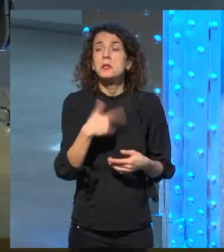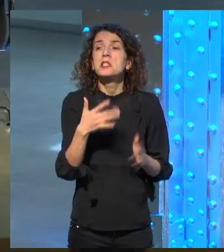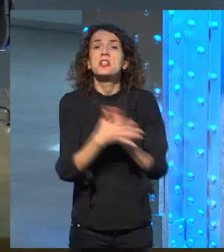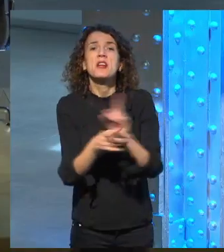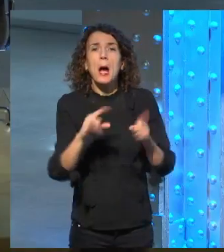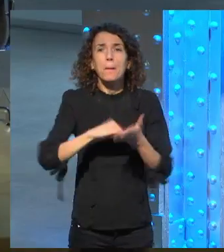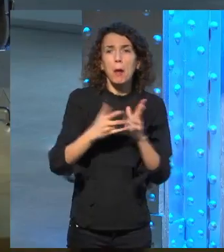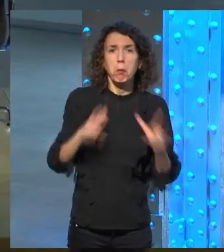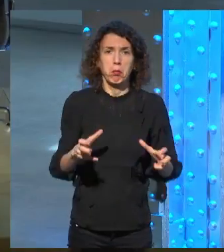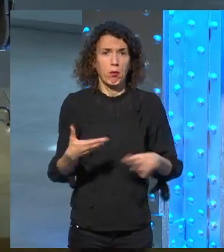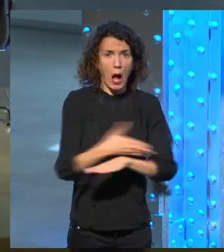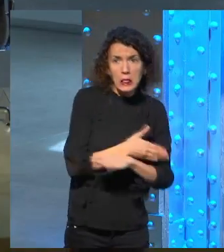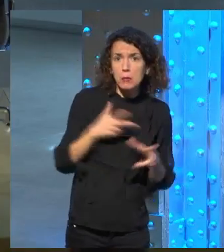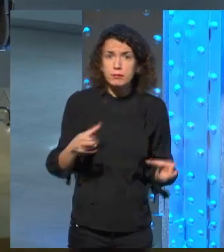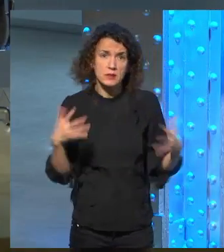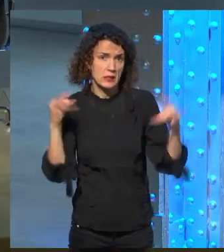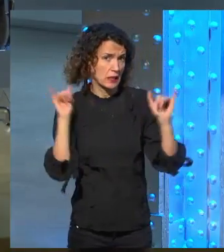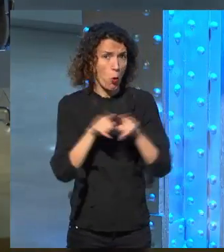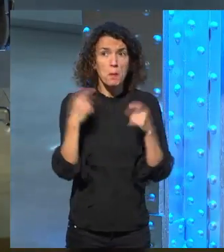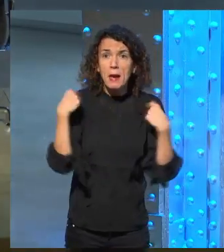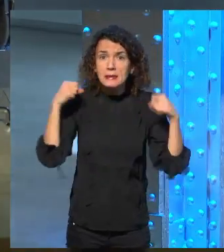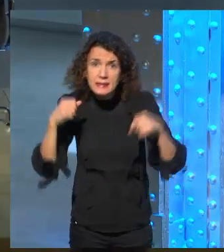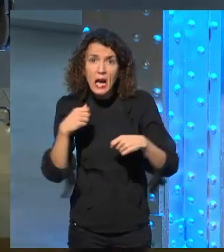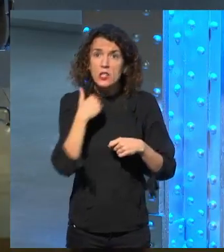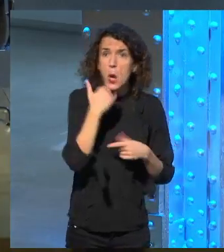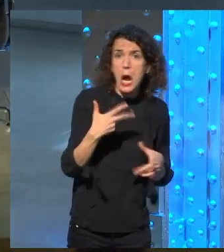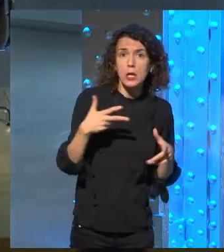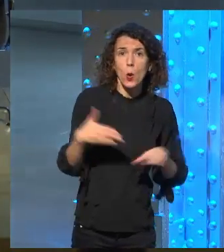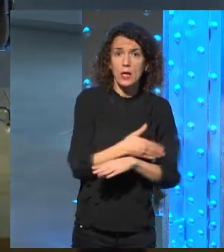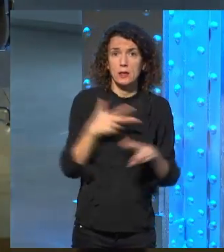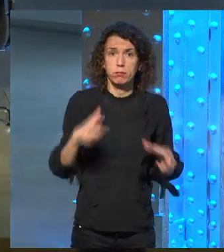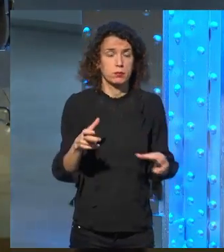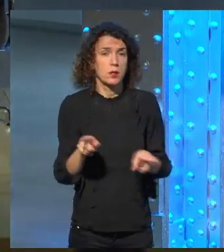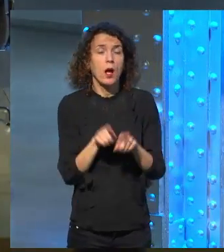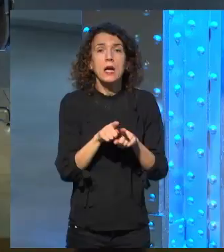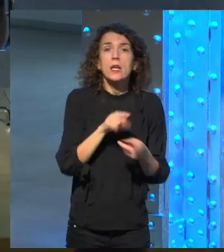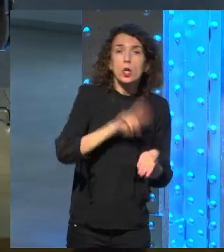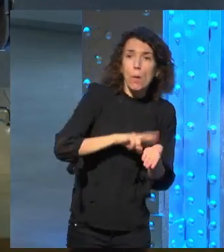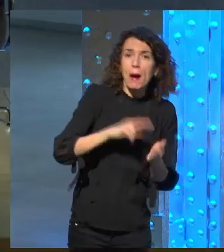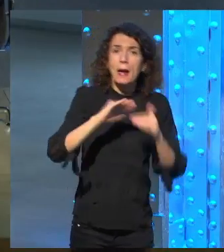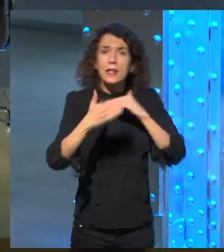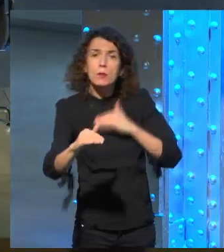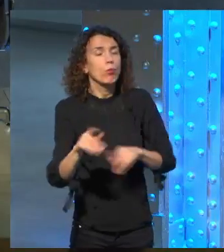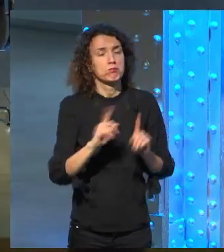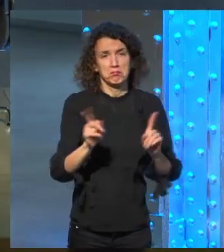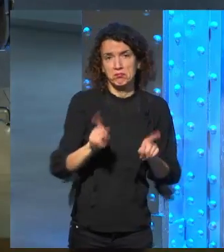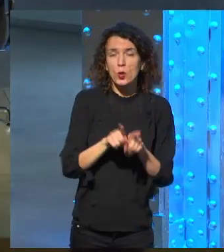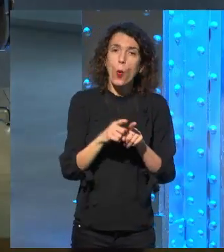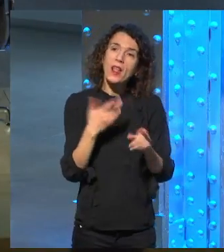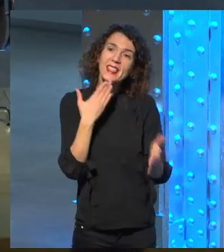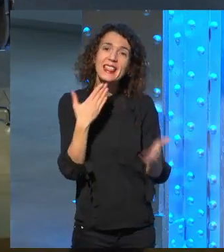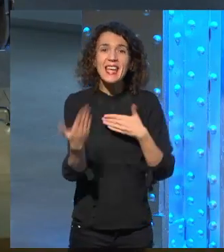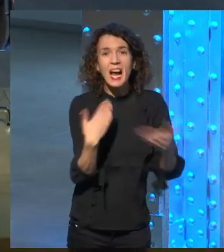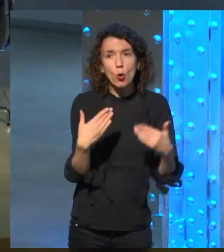hacer un plan antes del primer ensayo, o antes de, no, mira, aquí vamos a hacer tal, aquí en este compás, espérame. En general es un diálogo